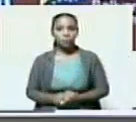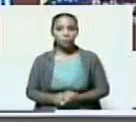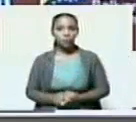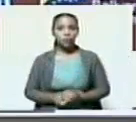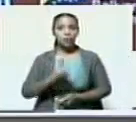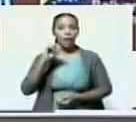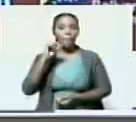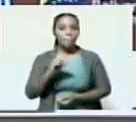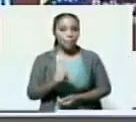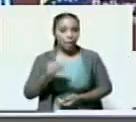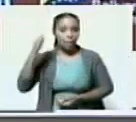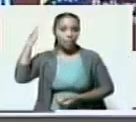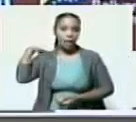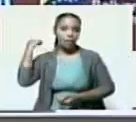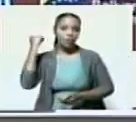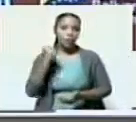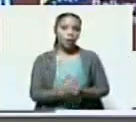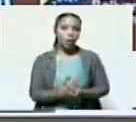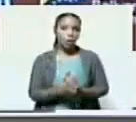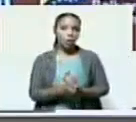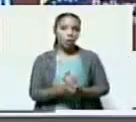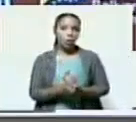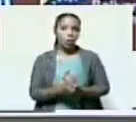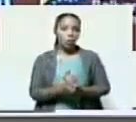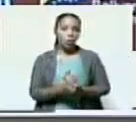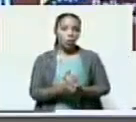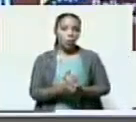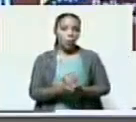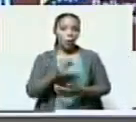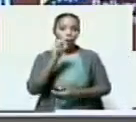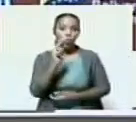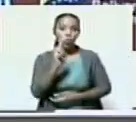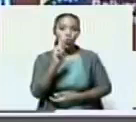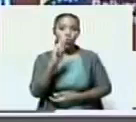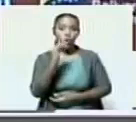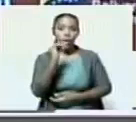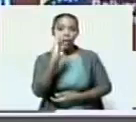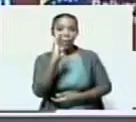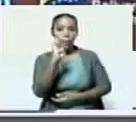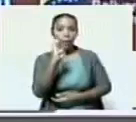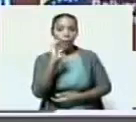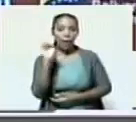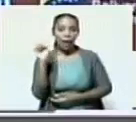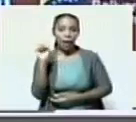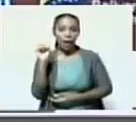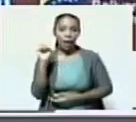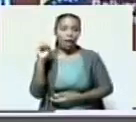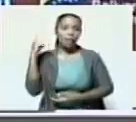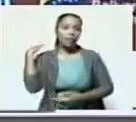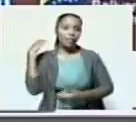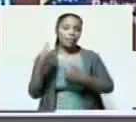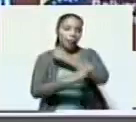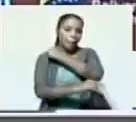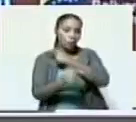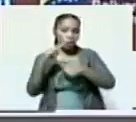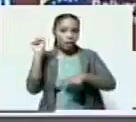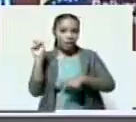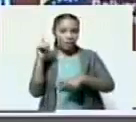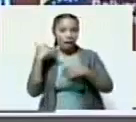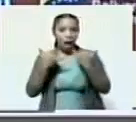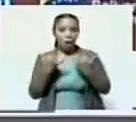también traicionado por el uribismo, por el canalla Uribe, y estos acólitos que tiene